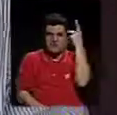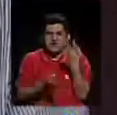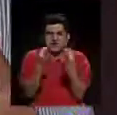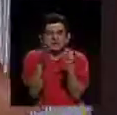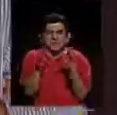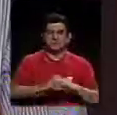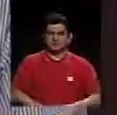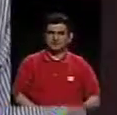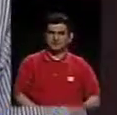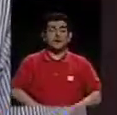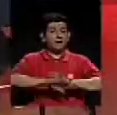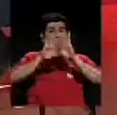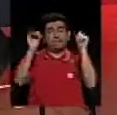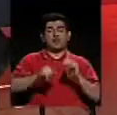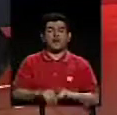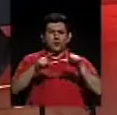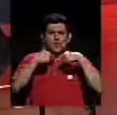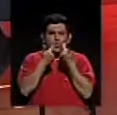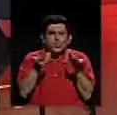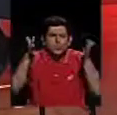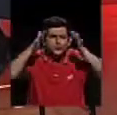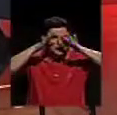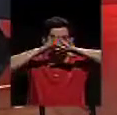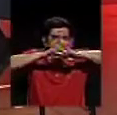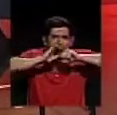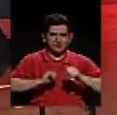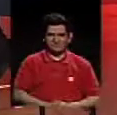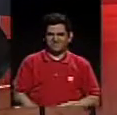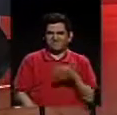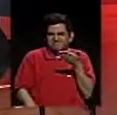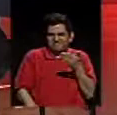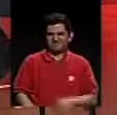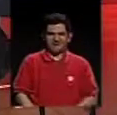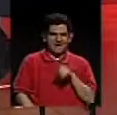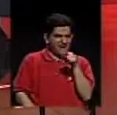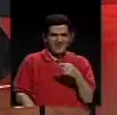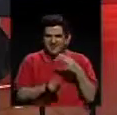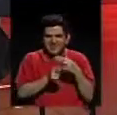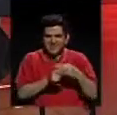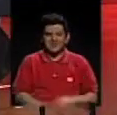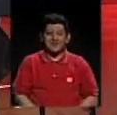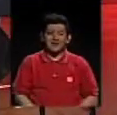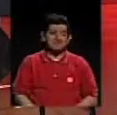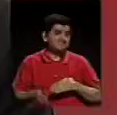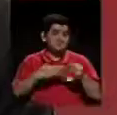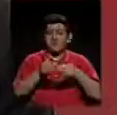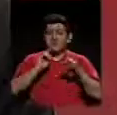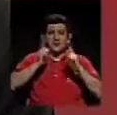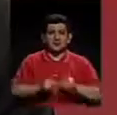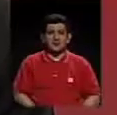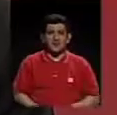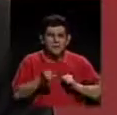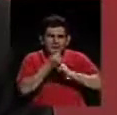pretende. Entonces, claro, fuerza oscura tendría, digamos, el calificativo cualquiera de esas líneas que se orienten